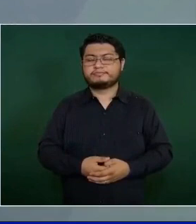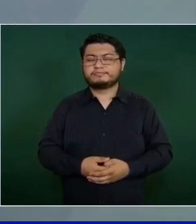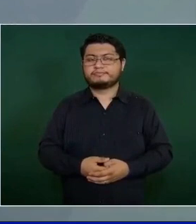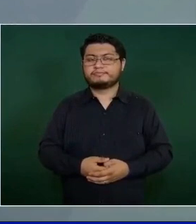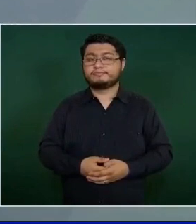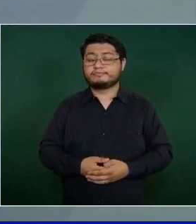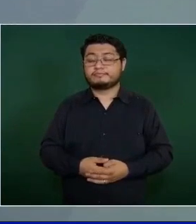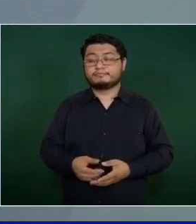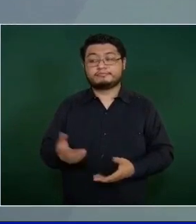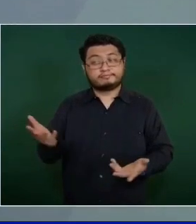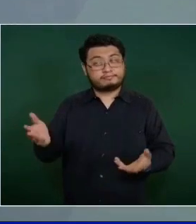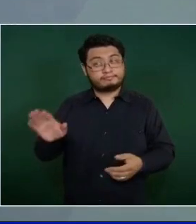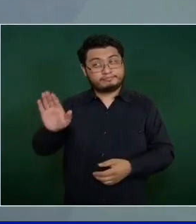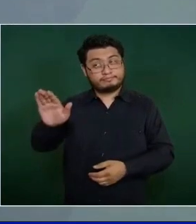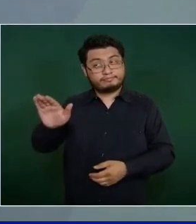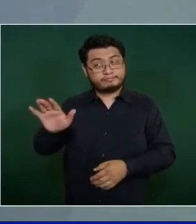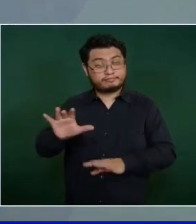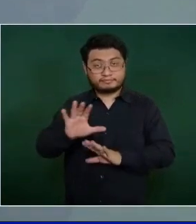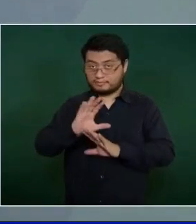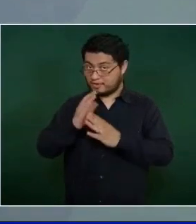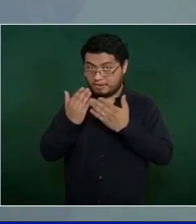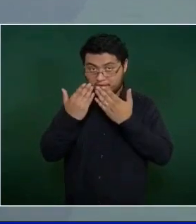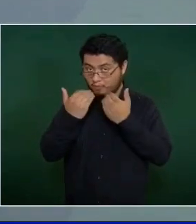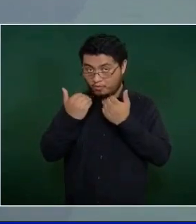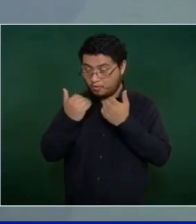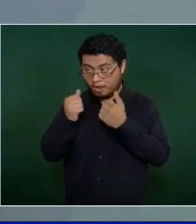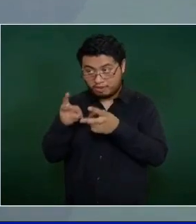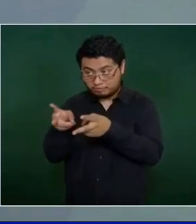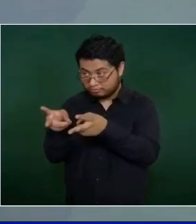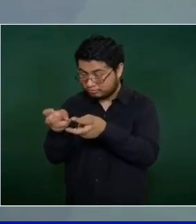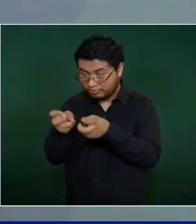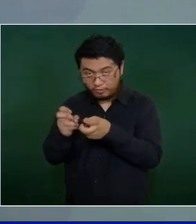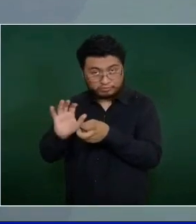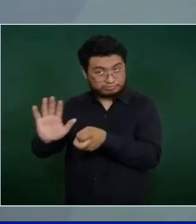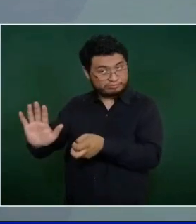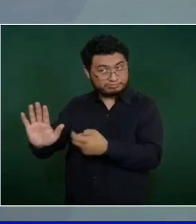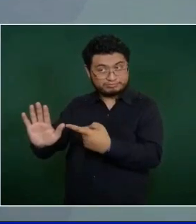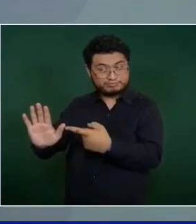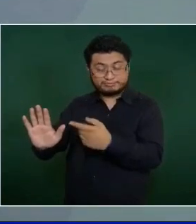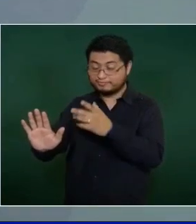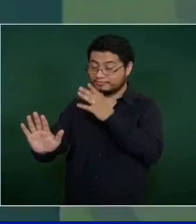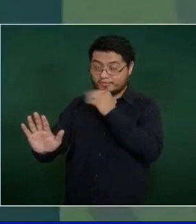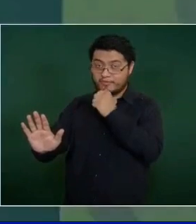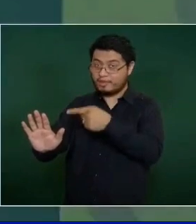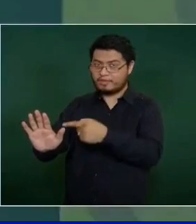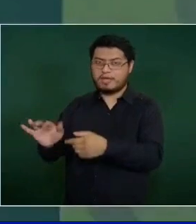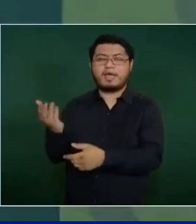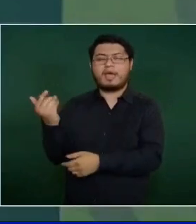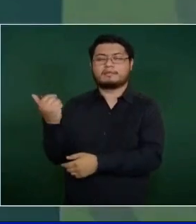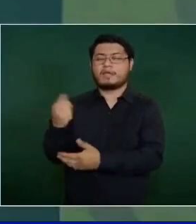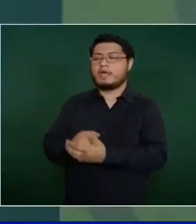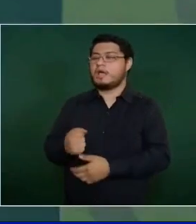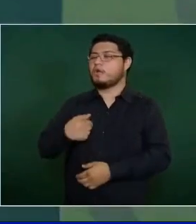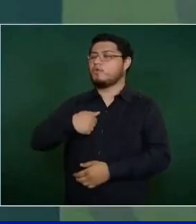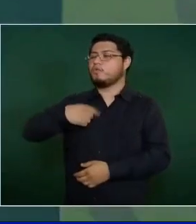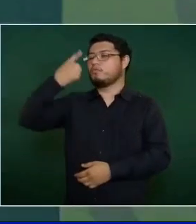porque se acabaron los privilegios, ya no se permite robar, se sentían los dueños de